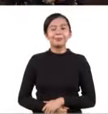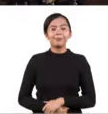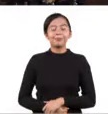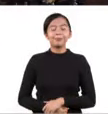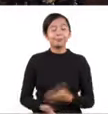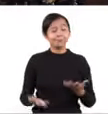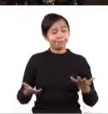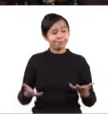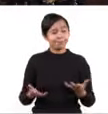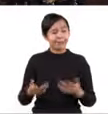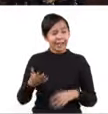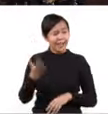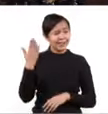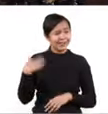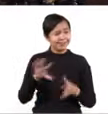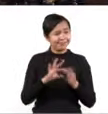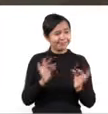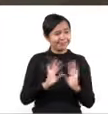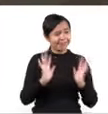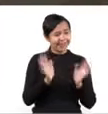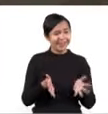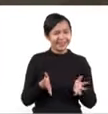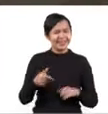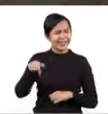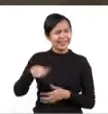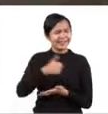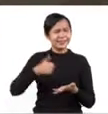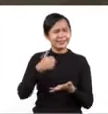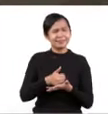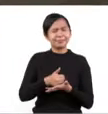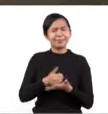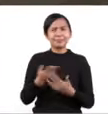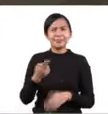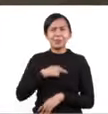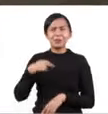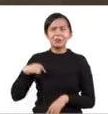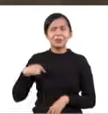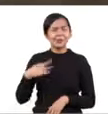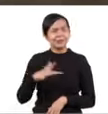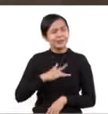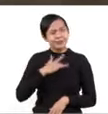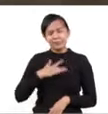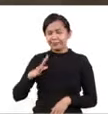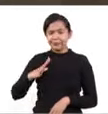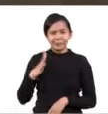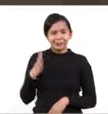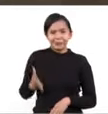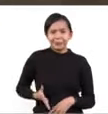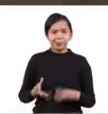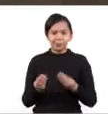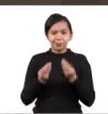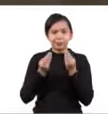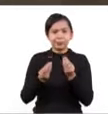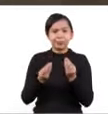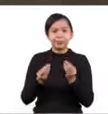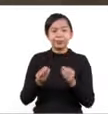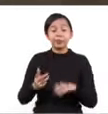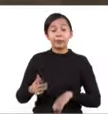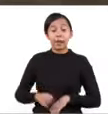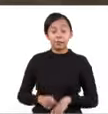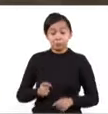Como bien lo comentó, esta es una ciudad de la cual nos sentimos muy orgullosos. Gobernar